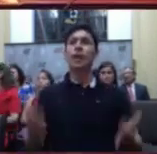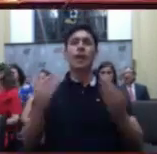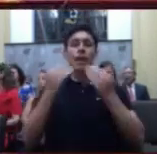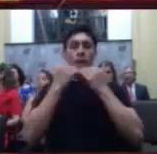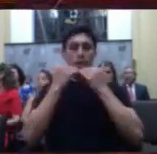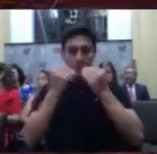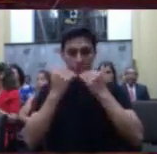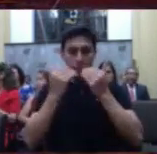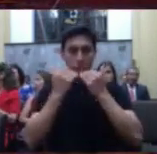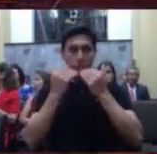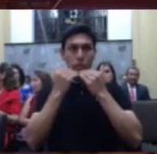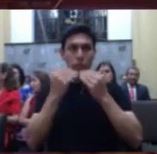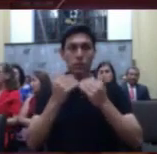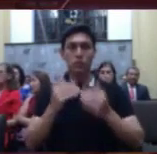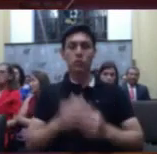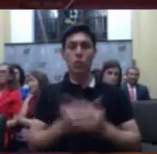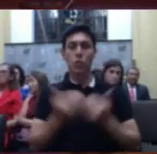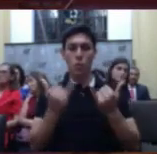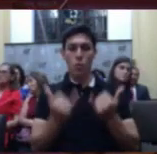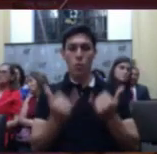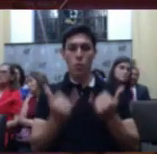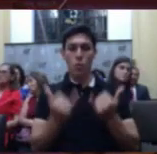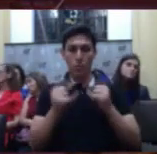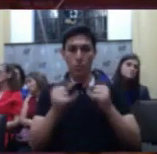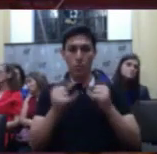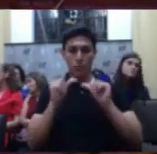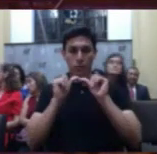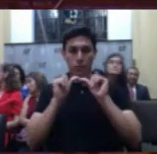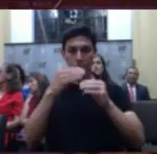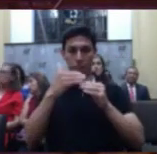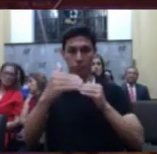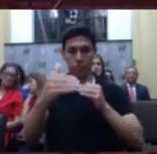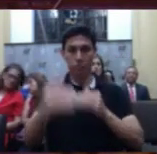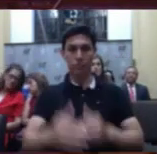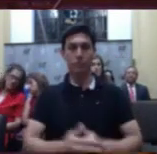menciones realizadas y continuamos con nuestra sesión.